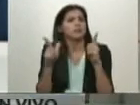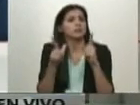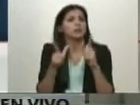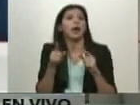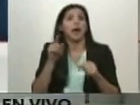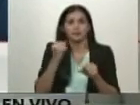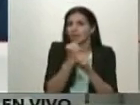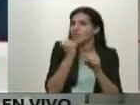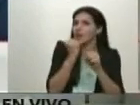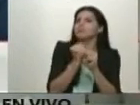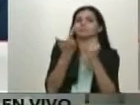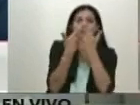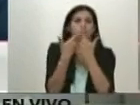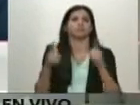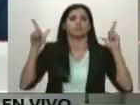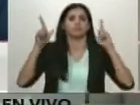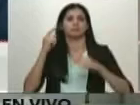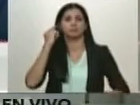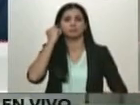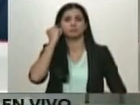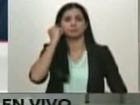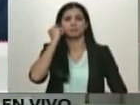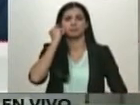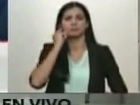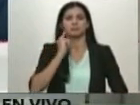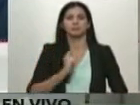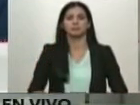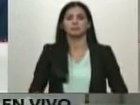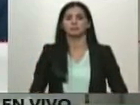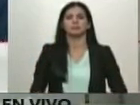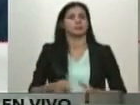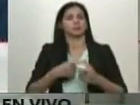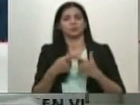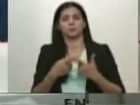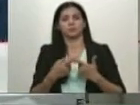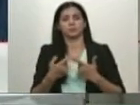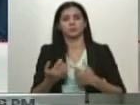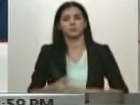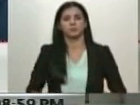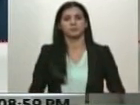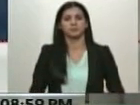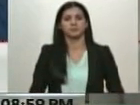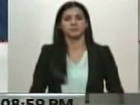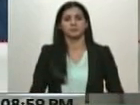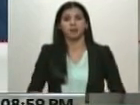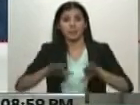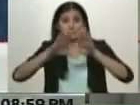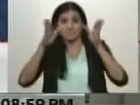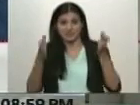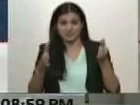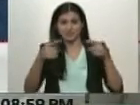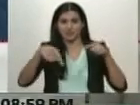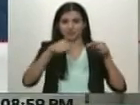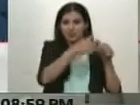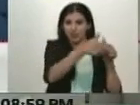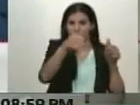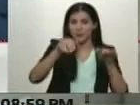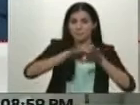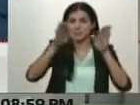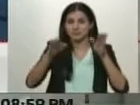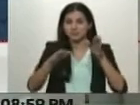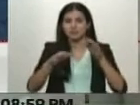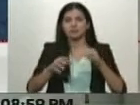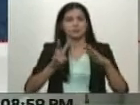que vamos a ir con estas mesas fortaleciendo esa